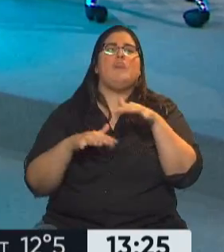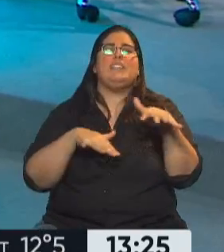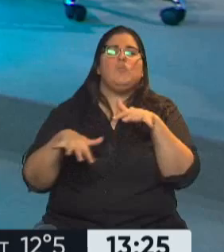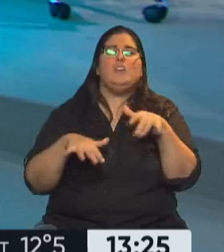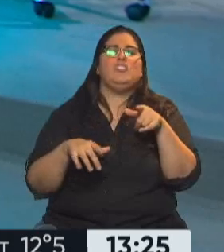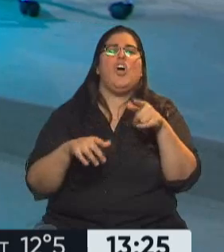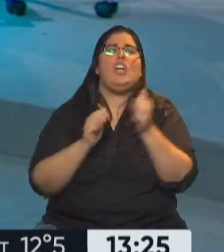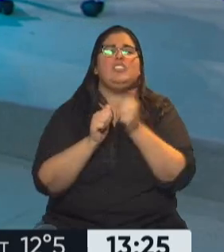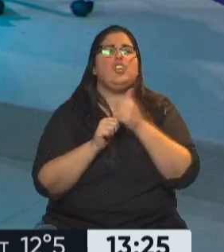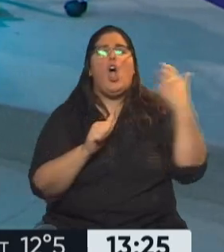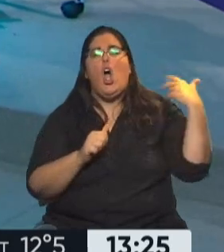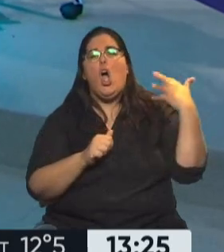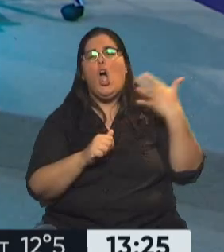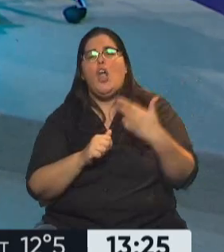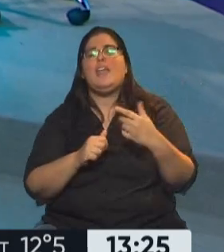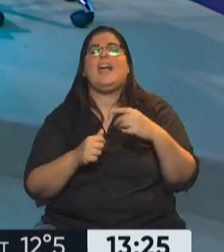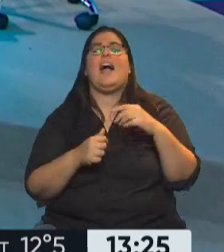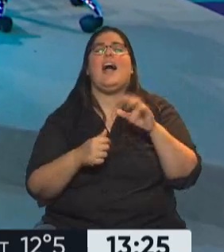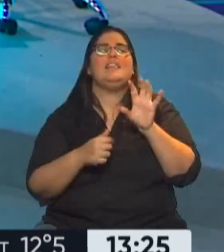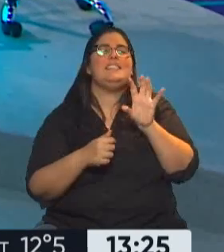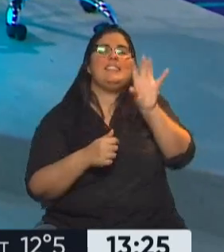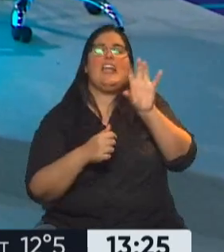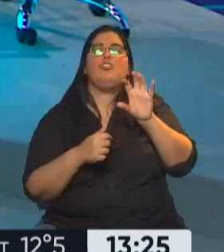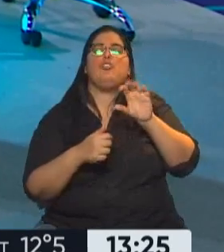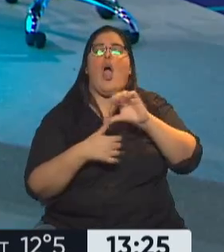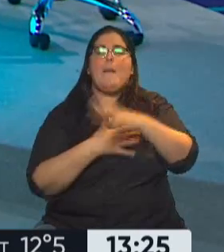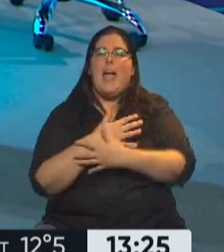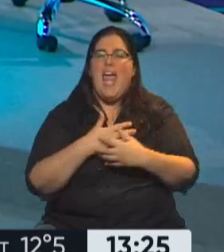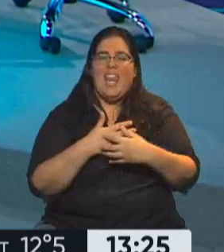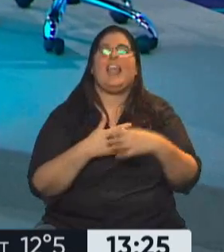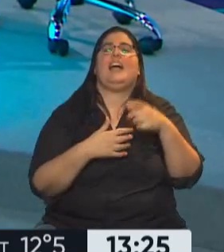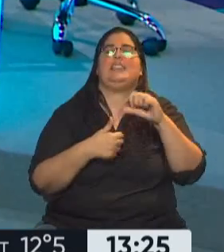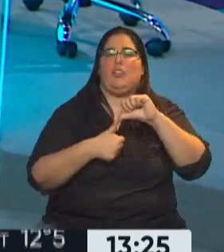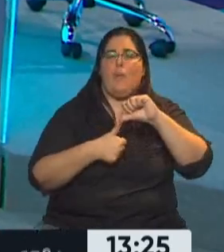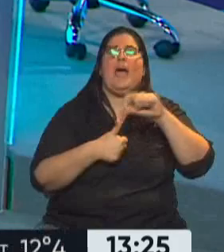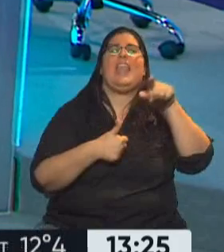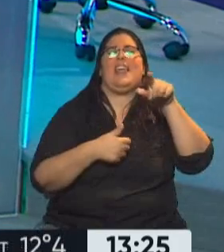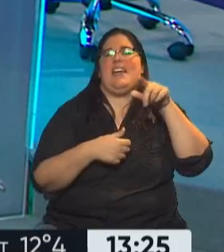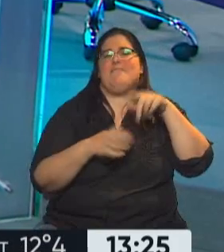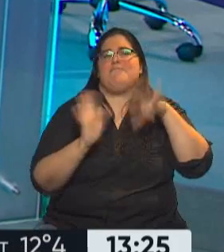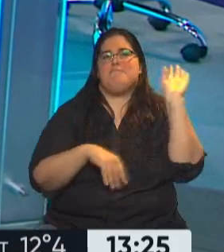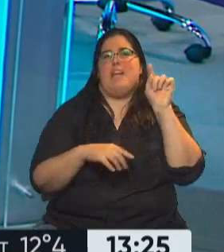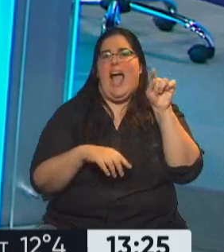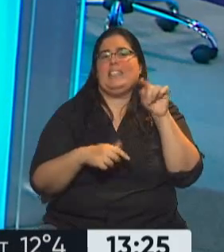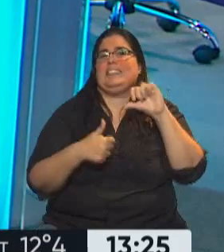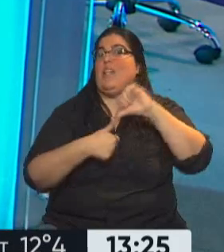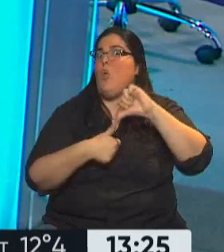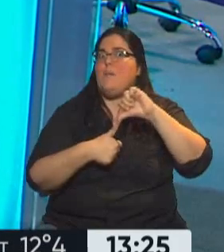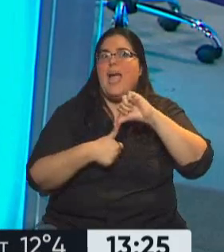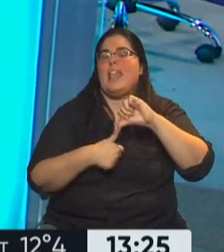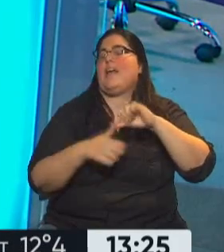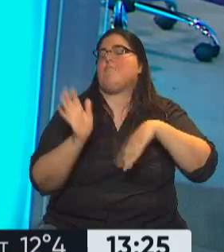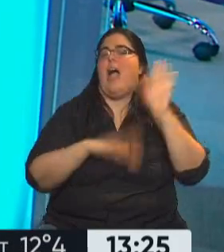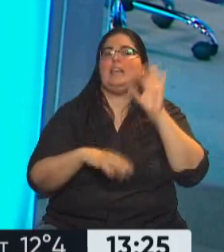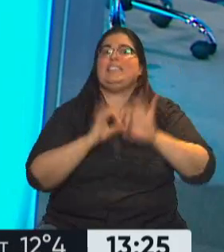dinámica histórica que ha tenido Centroamérica, ¿no? Me parece que ahí también no hay que dejar de lado ese aspecto. Centroamérica fue durante todo el